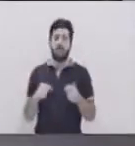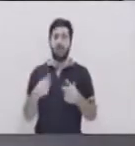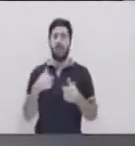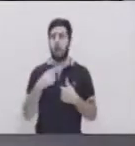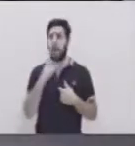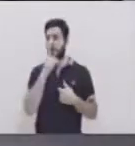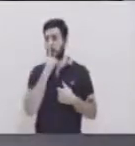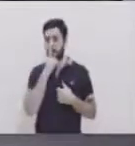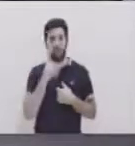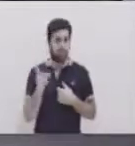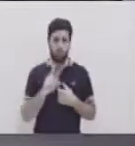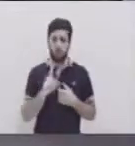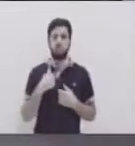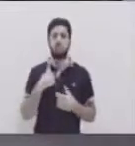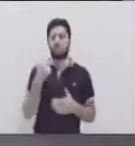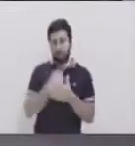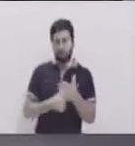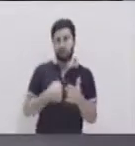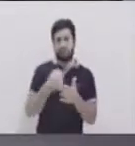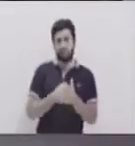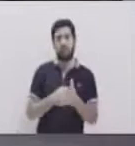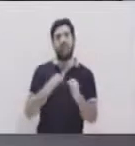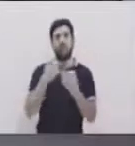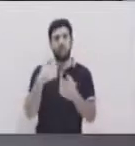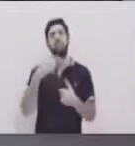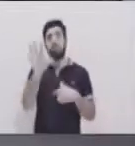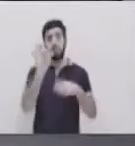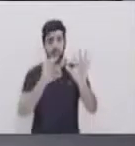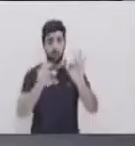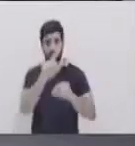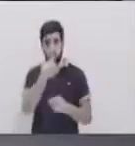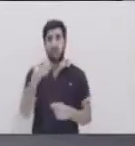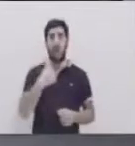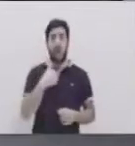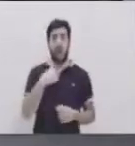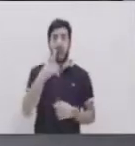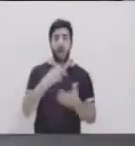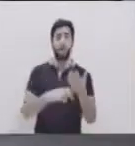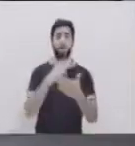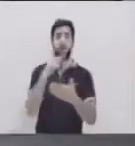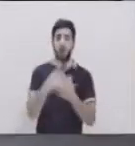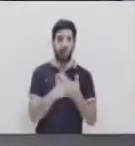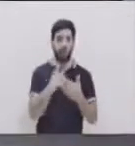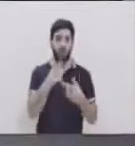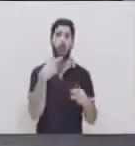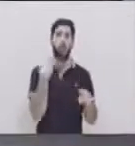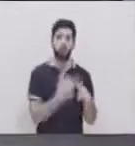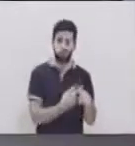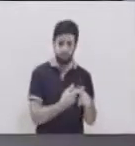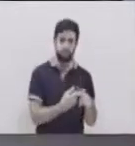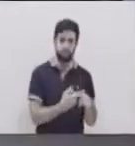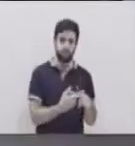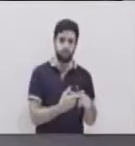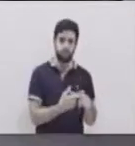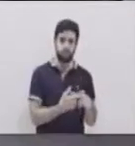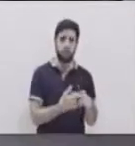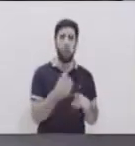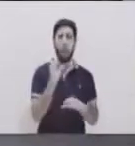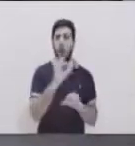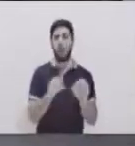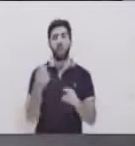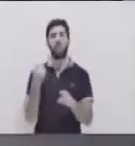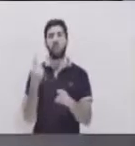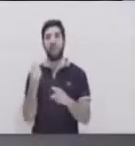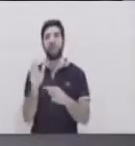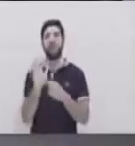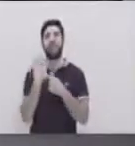y no quedarse callados. La verdad es de que los invito a que si tienen proyectos que no han logrado pues iniciar